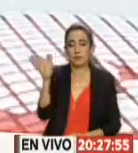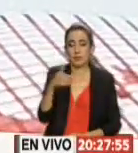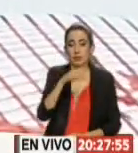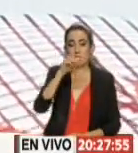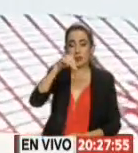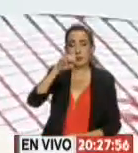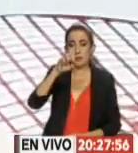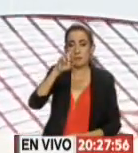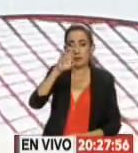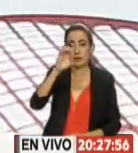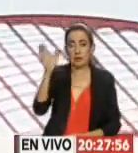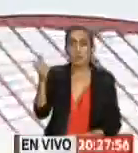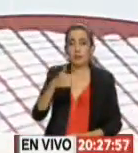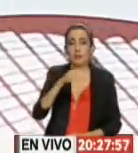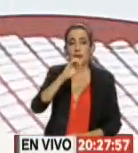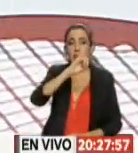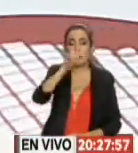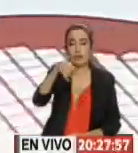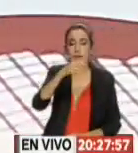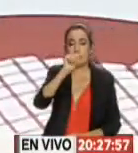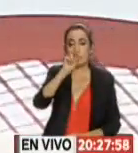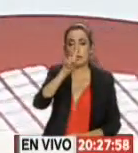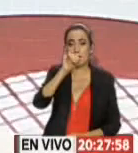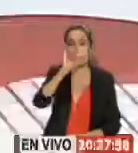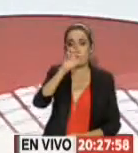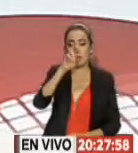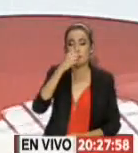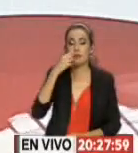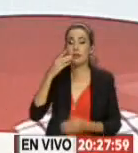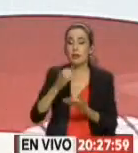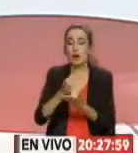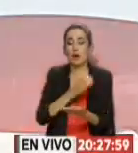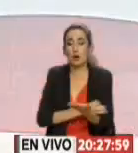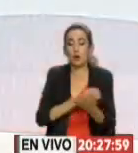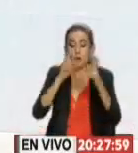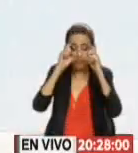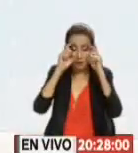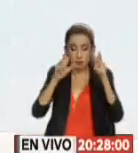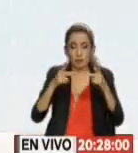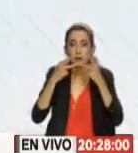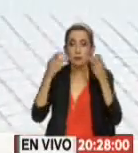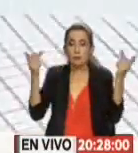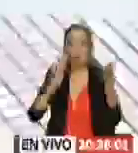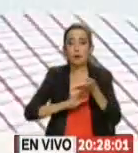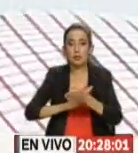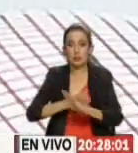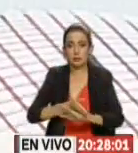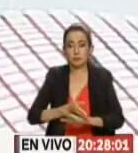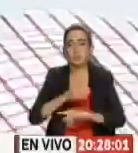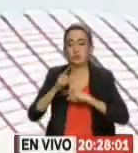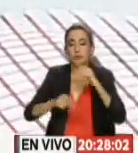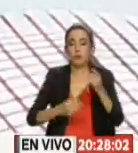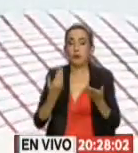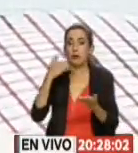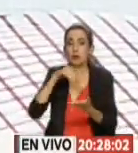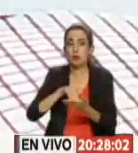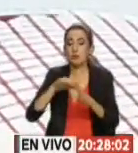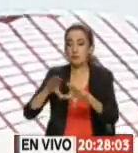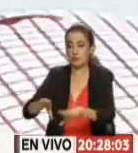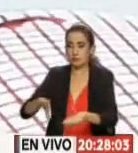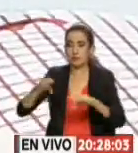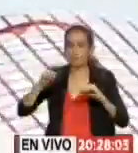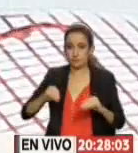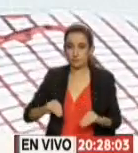y Javier Bosques participarán en las audiencias públicas del concurso a fiscal general. Esto después de que sus impugnaciones fueron